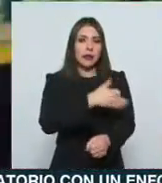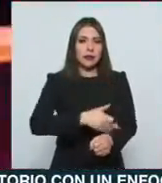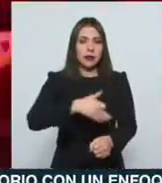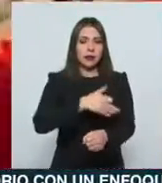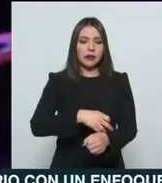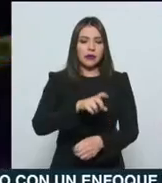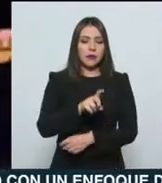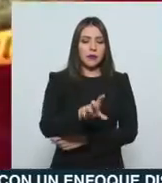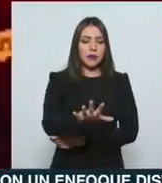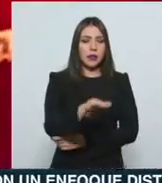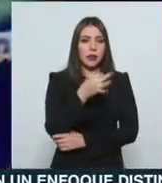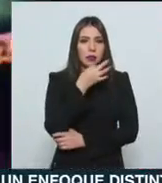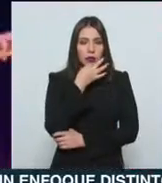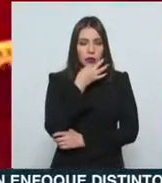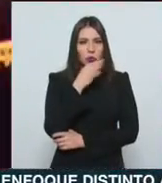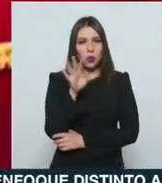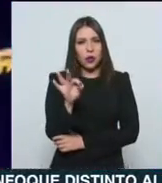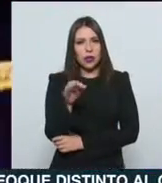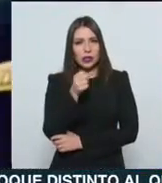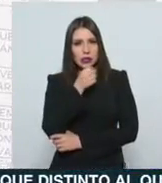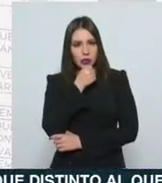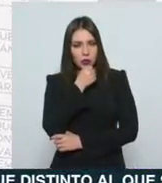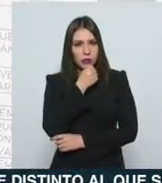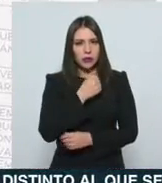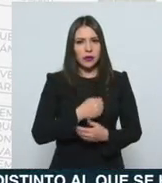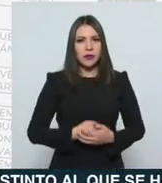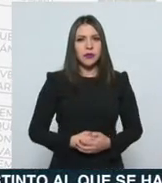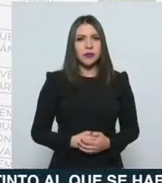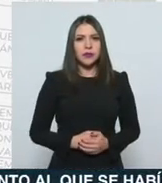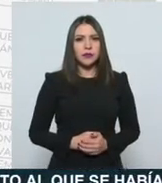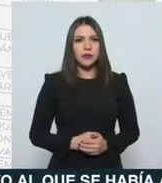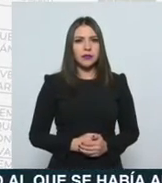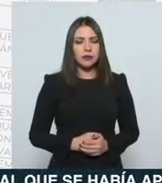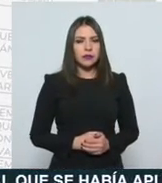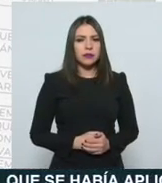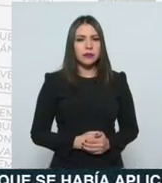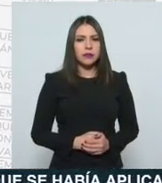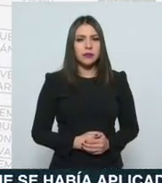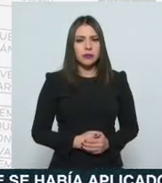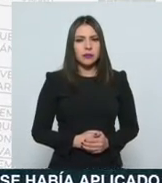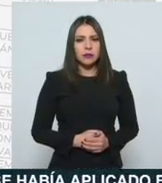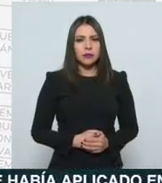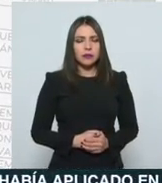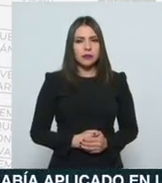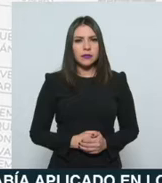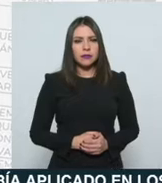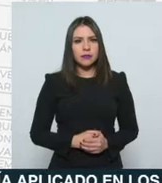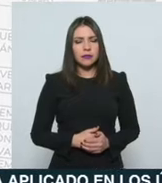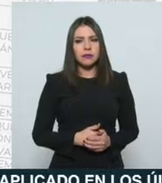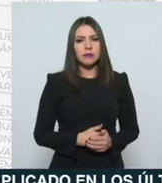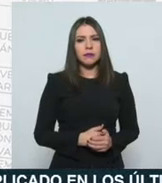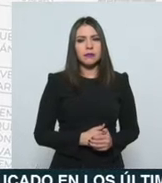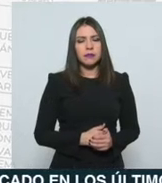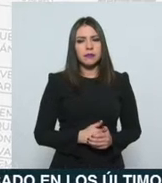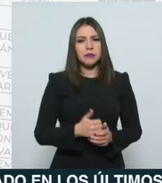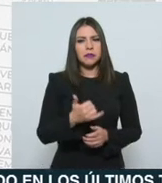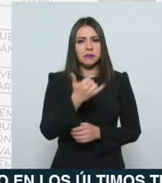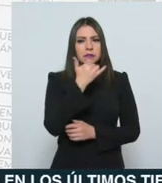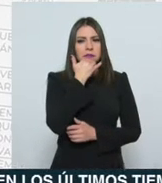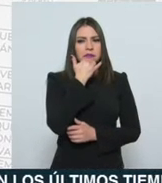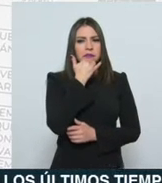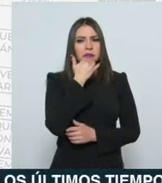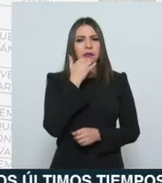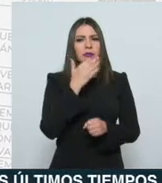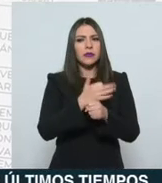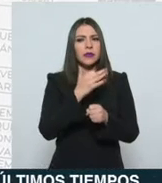con 35 minutos y 40 segundos. Oscar Noviembre, ¿me copió? Perdónanos, que